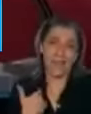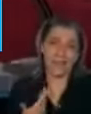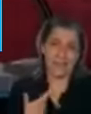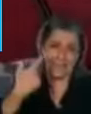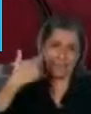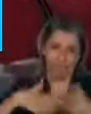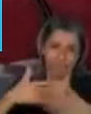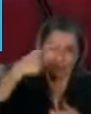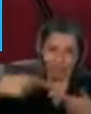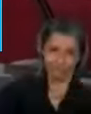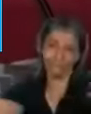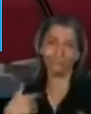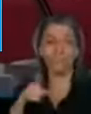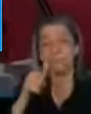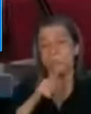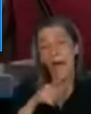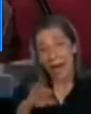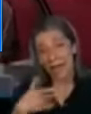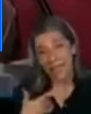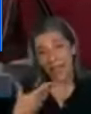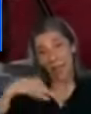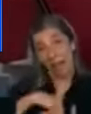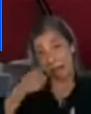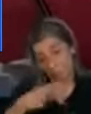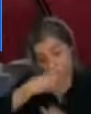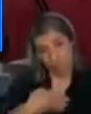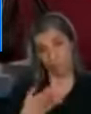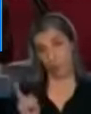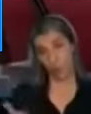quedó, parece que es un candidato nuevo, Massa, digo,